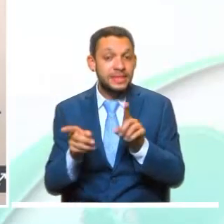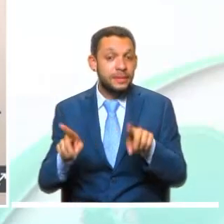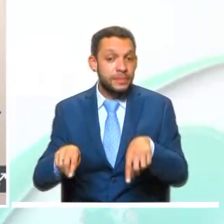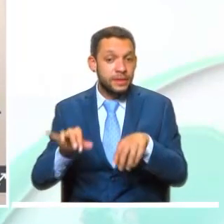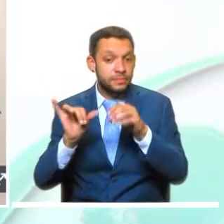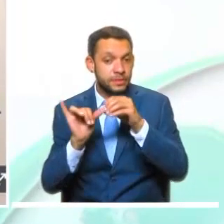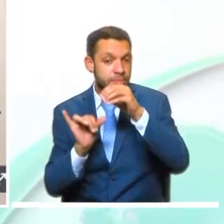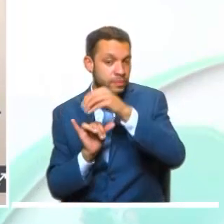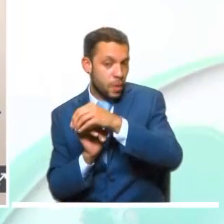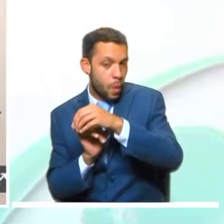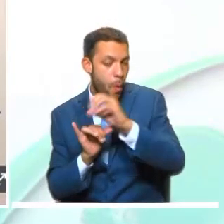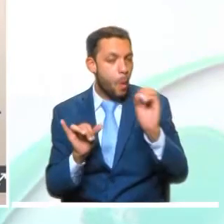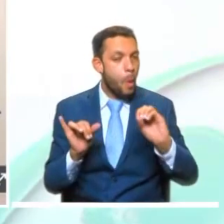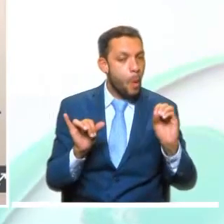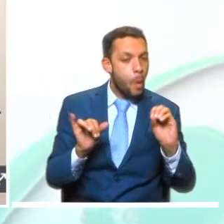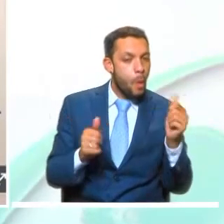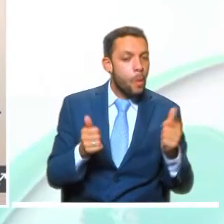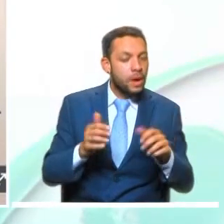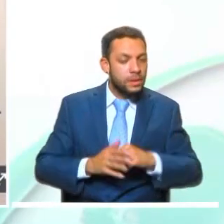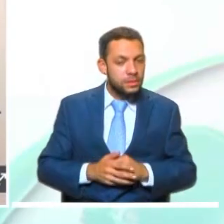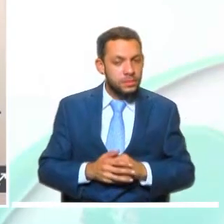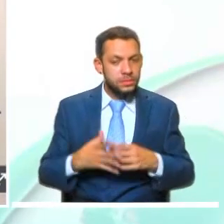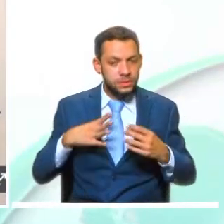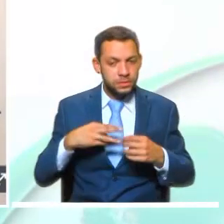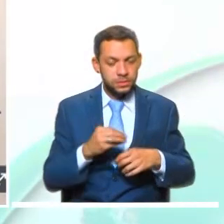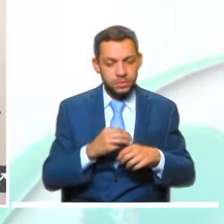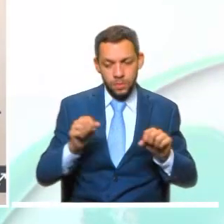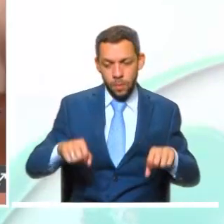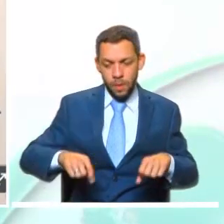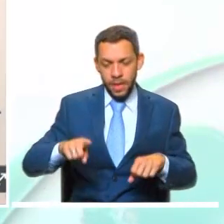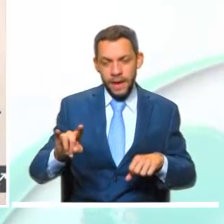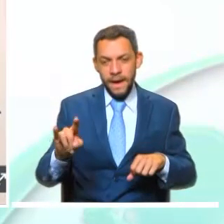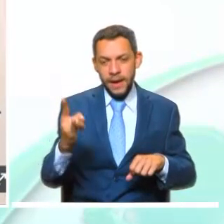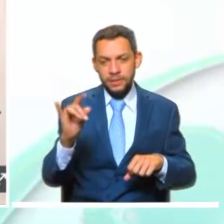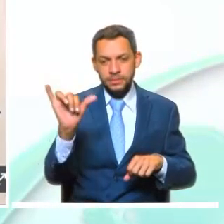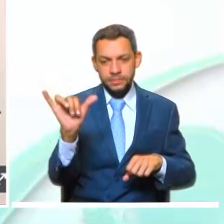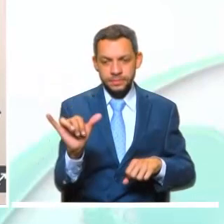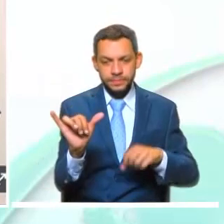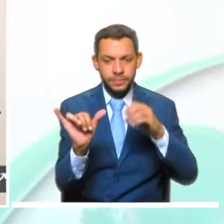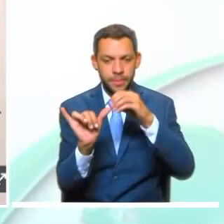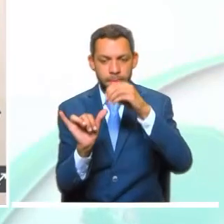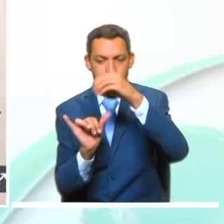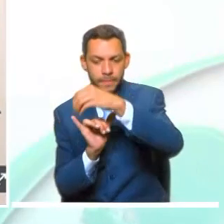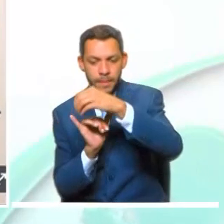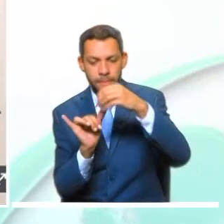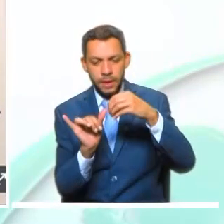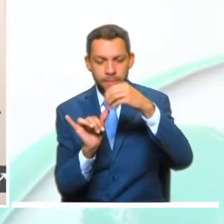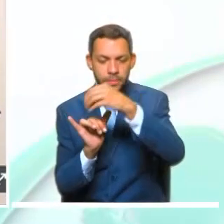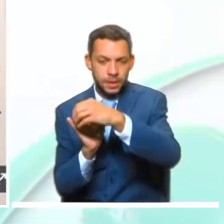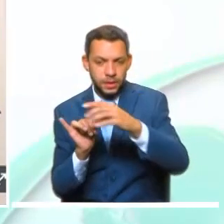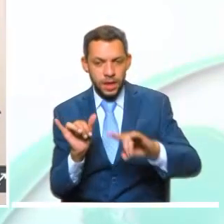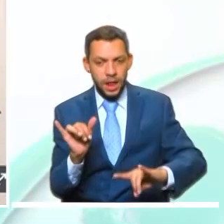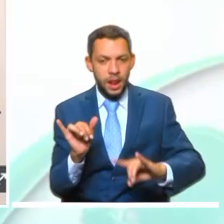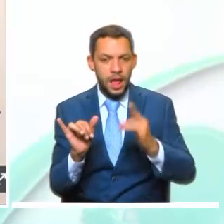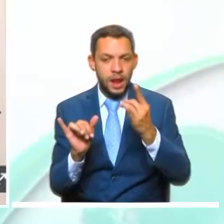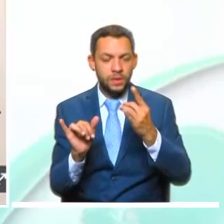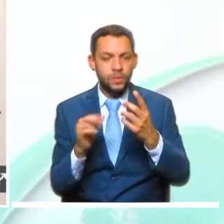porque si a ella le quitaron los ovarios es posible que muchas de esas patologías osteoarticulares